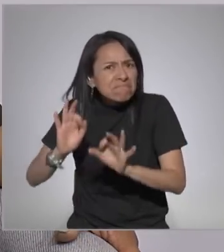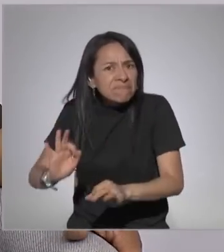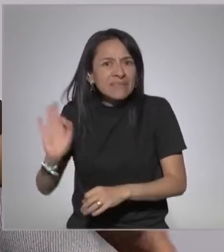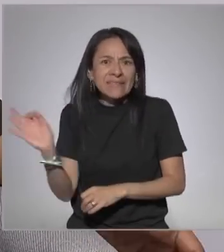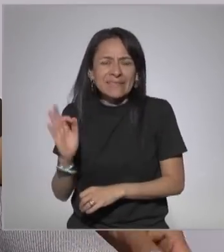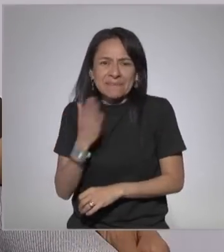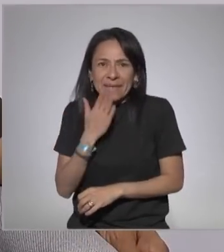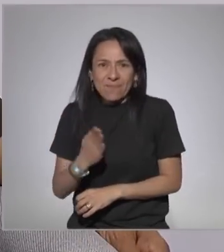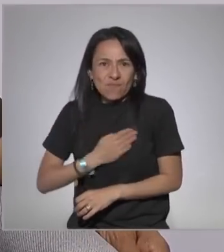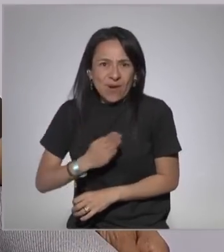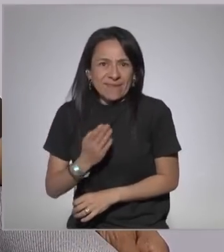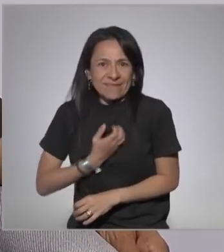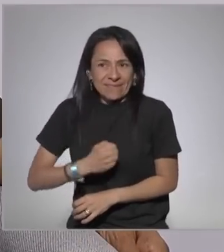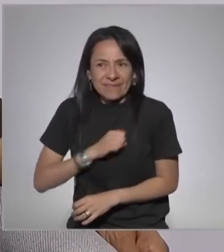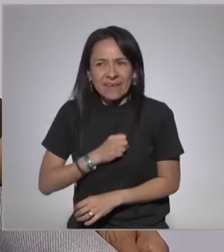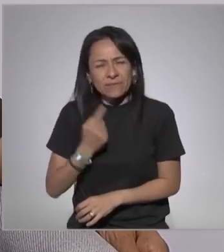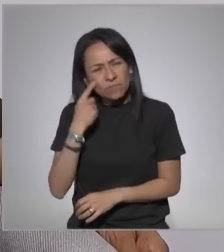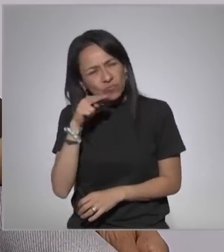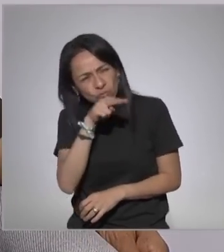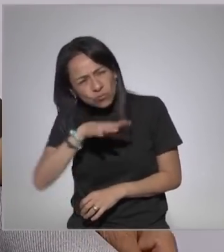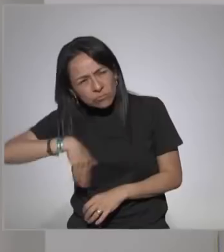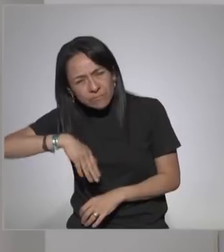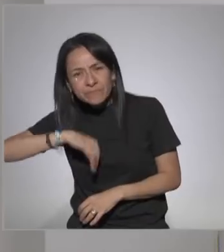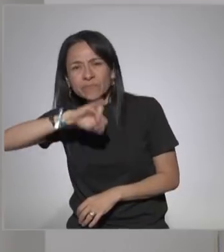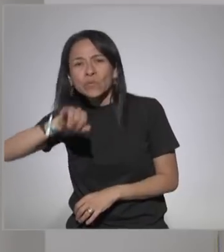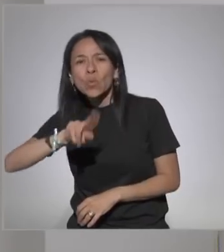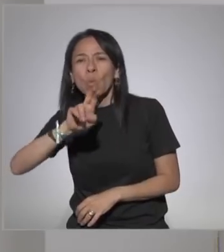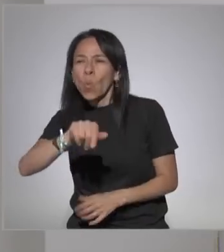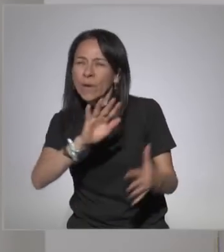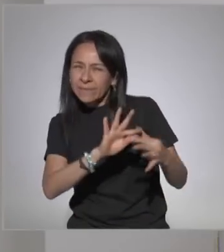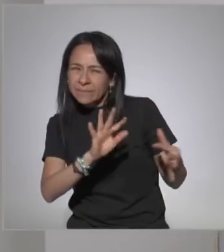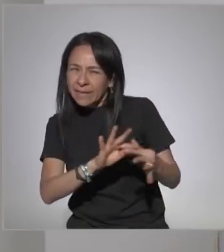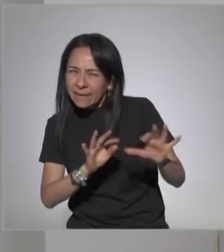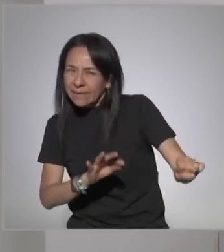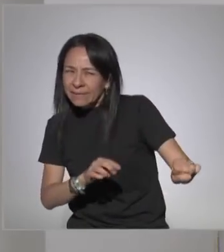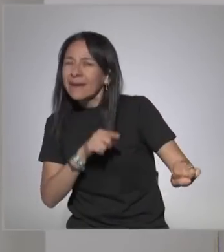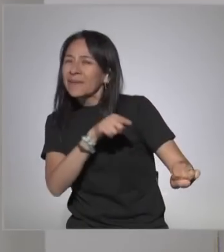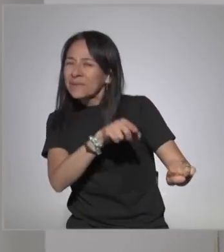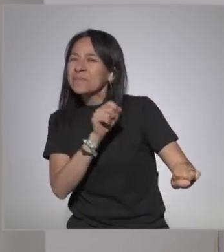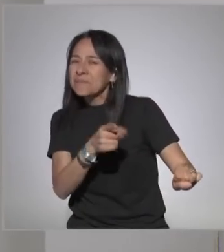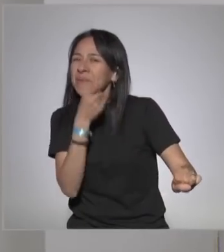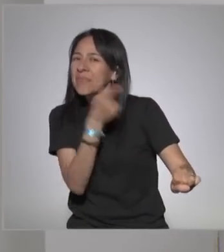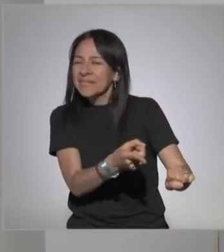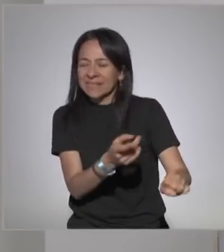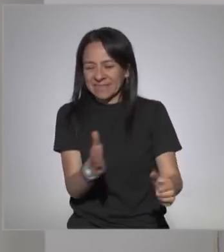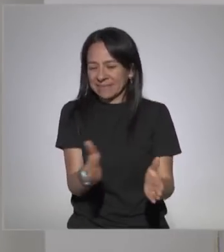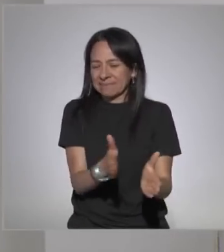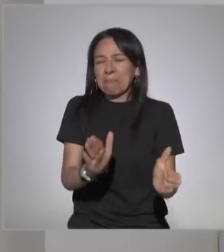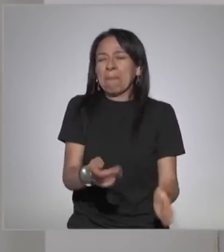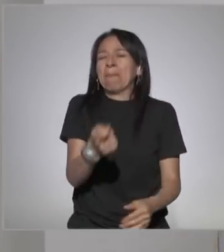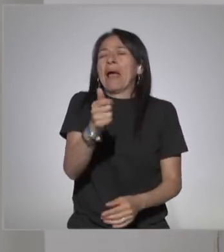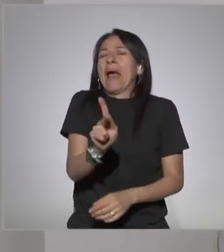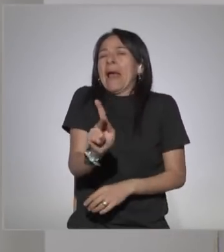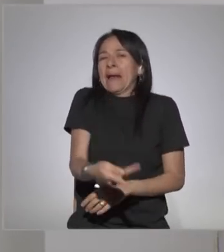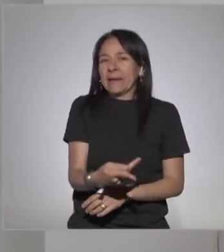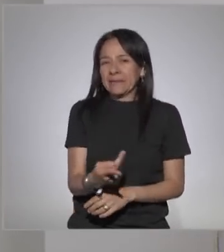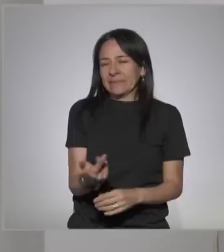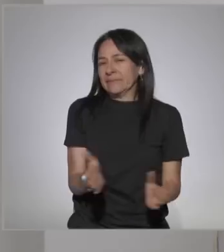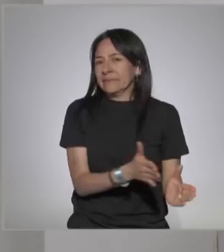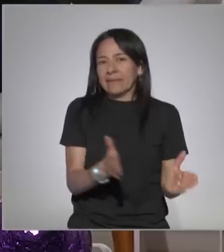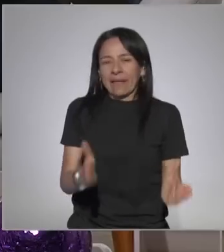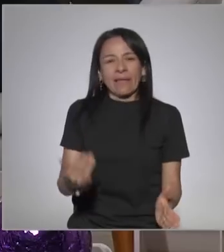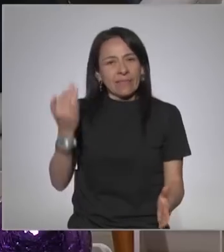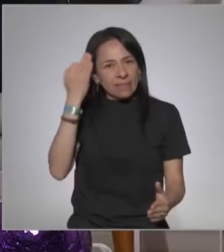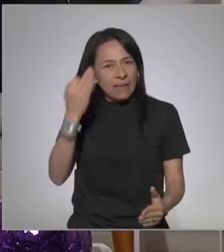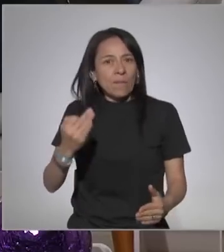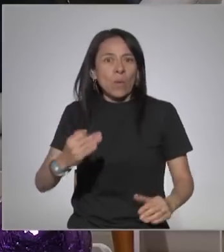escuchaba a ti, Juan, y hablabas de esta cuestión de la adolescencia, porque justo en esta